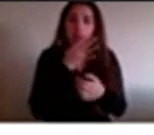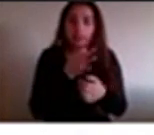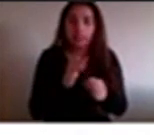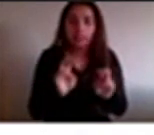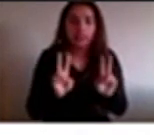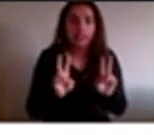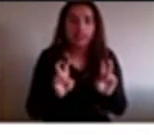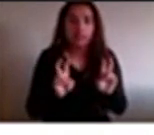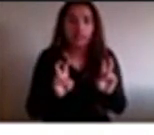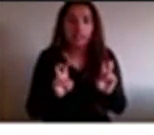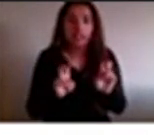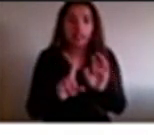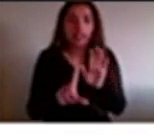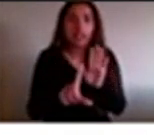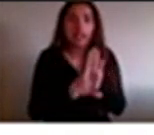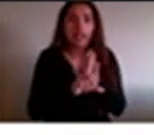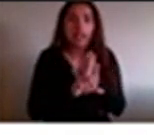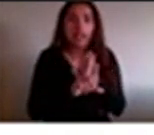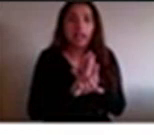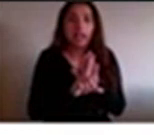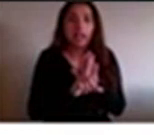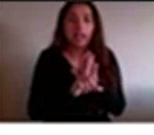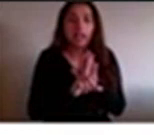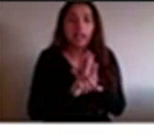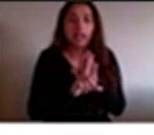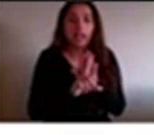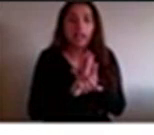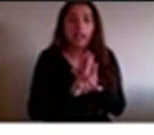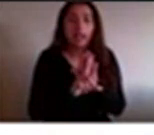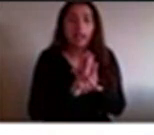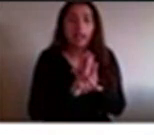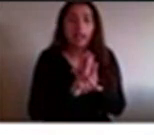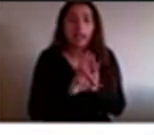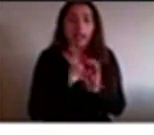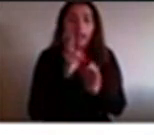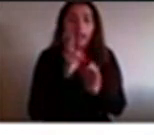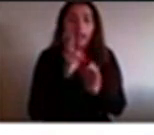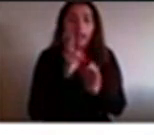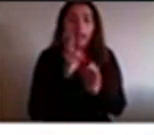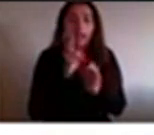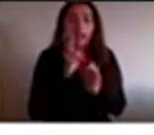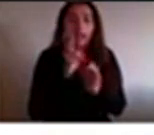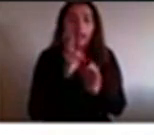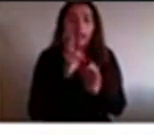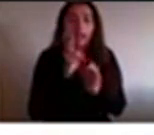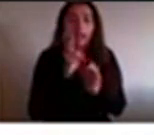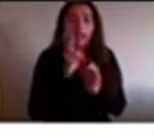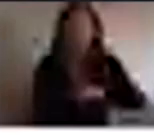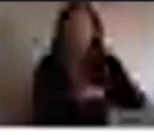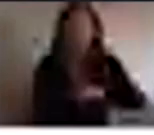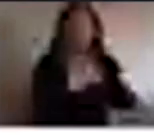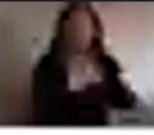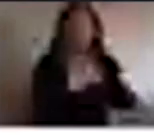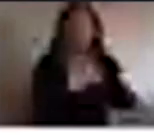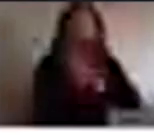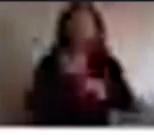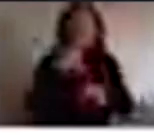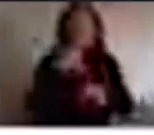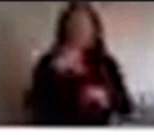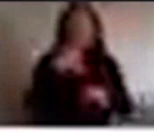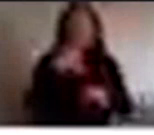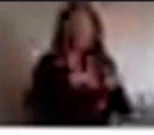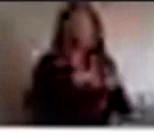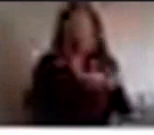con la ley del tabaco. En Chile, en este país, antes todos fumaban, y fumaban en cualquier lado, en